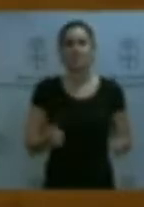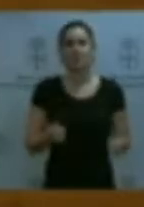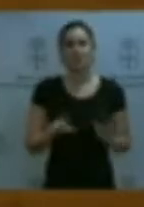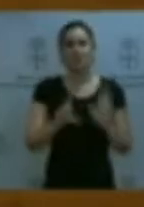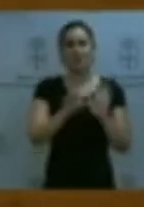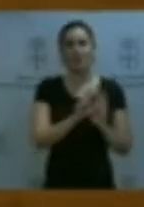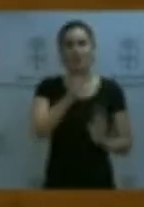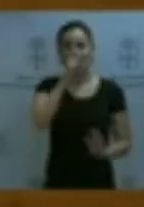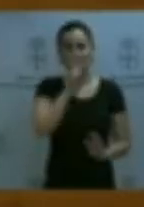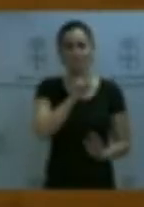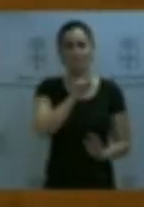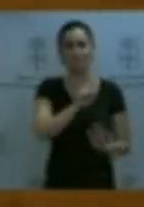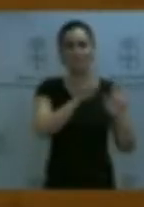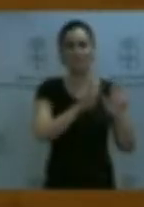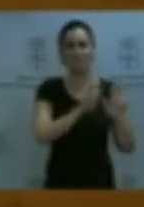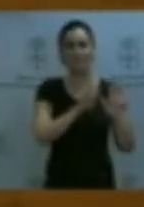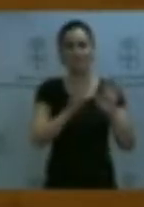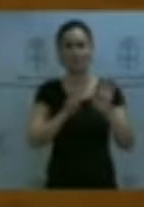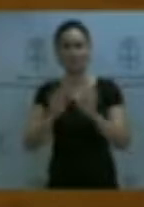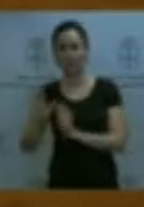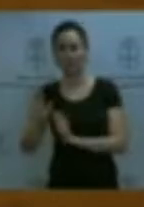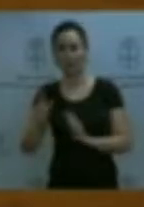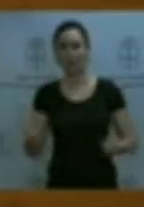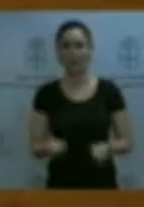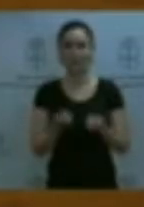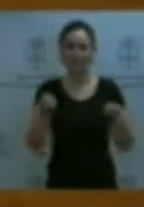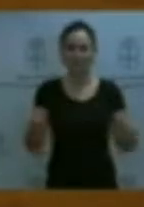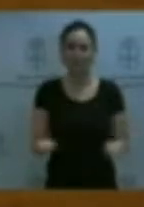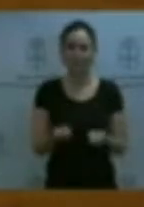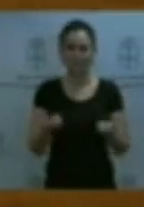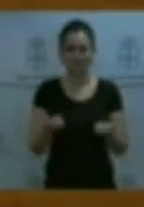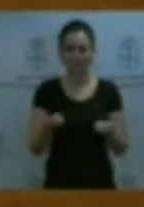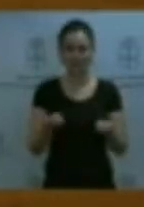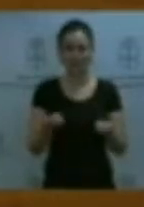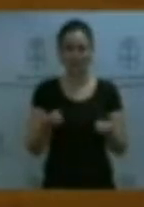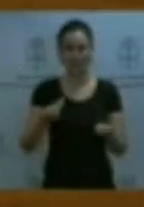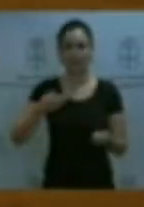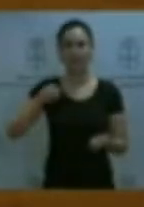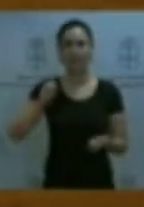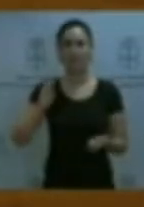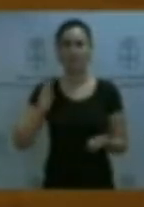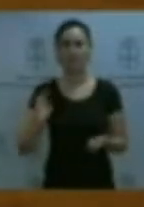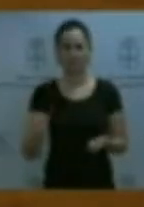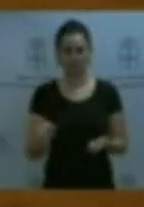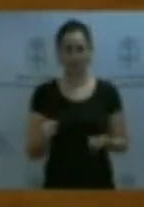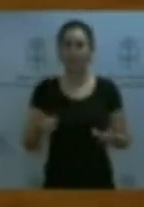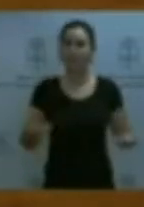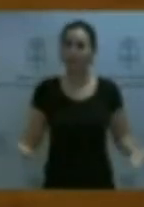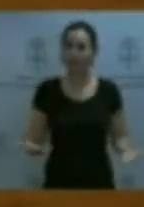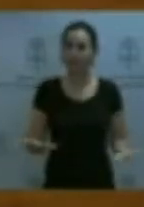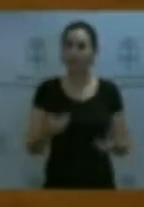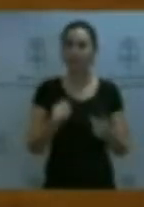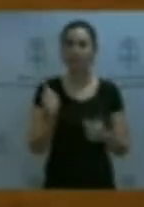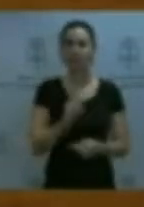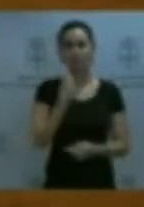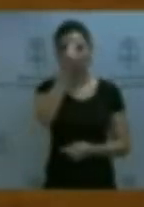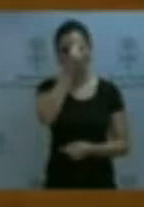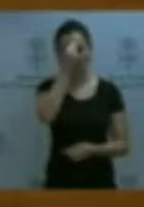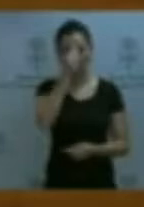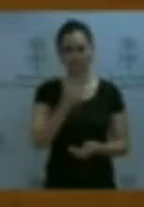publicada en el Boletín Oficial del Principado de Asturias. Y creemos, señorías, con toda sencillez, pero con